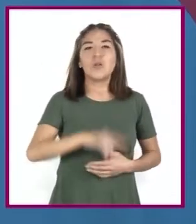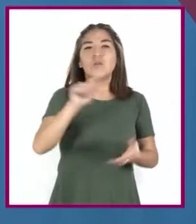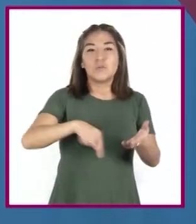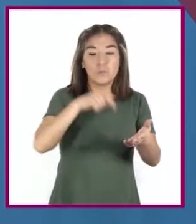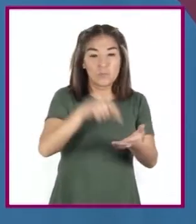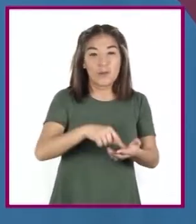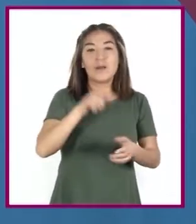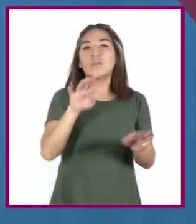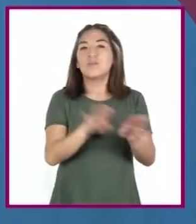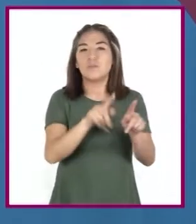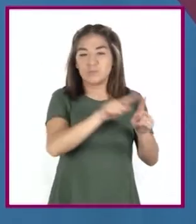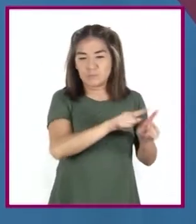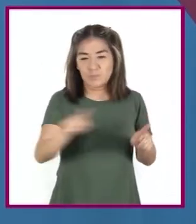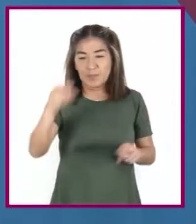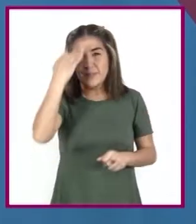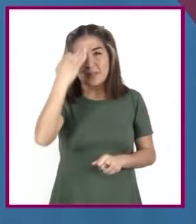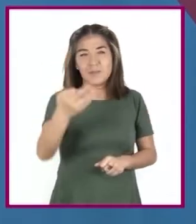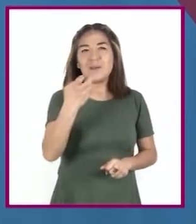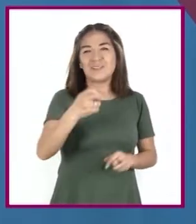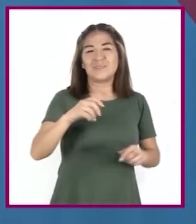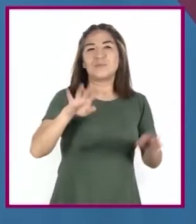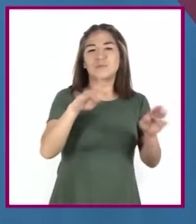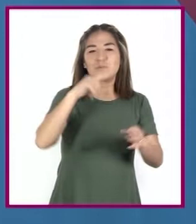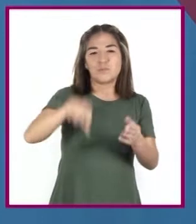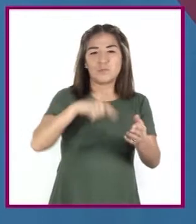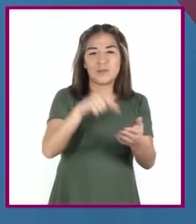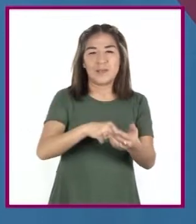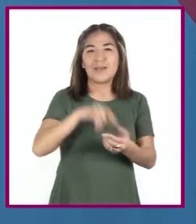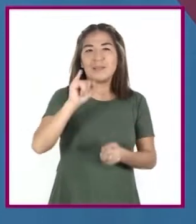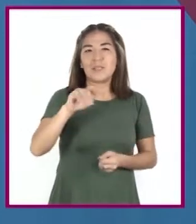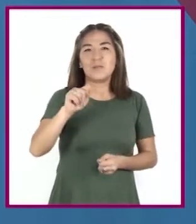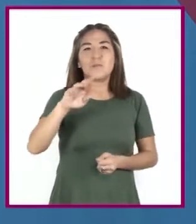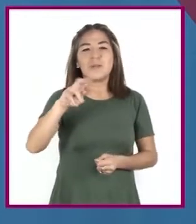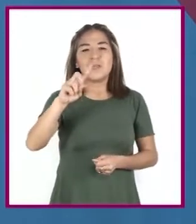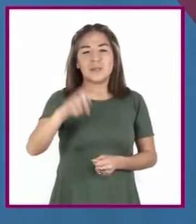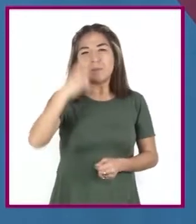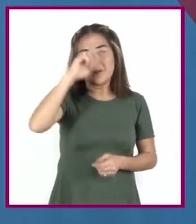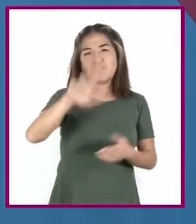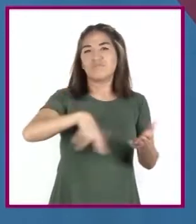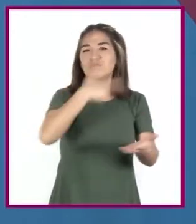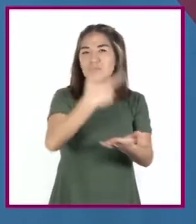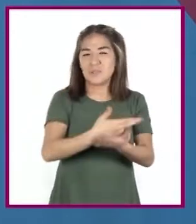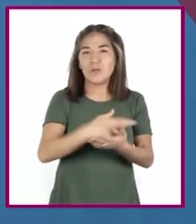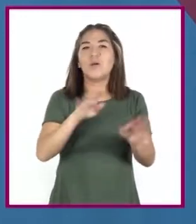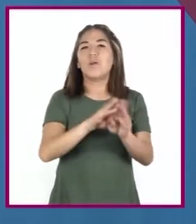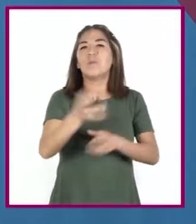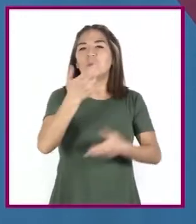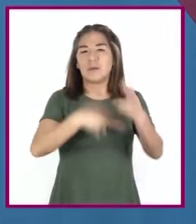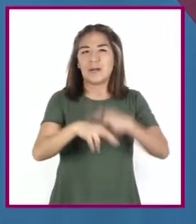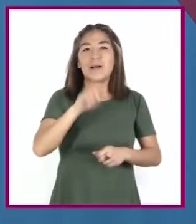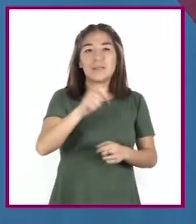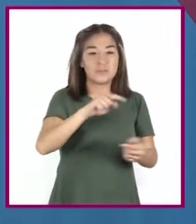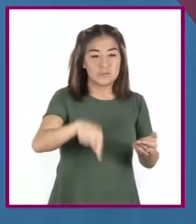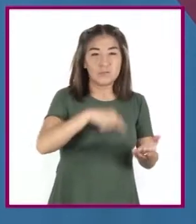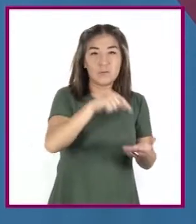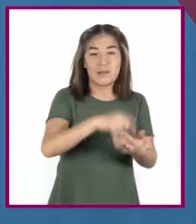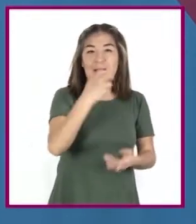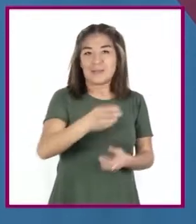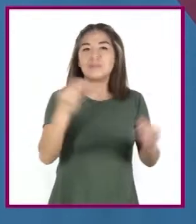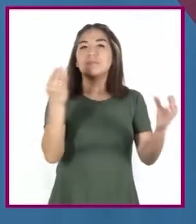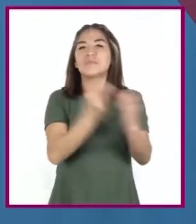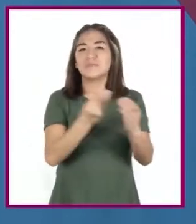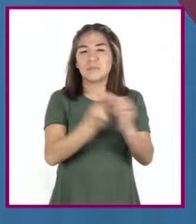temporal y espacialmente del Imperio de Iturbide a la restauración de la República. Es decir, los límites temporales de esta